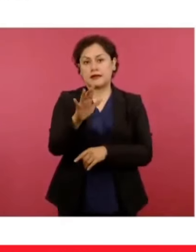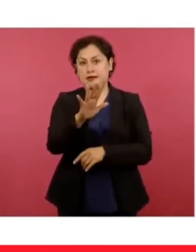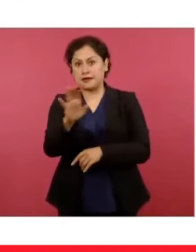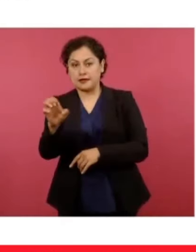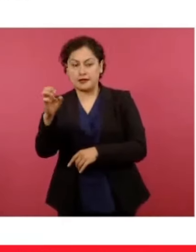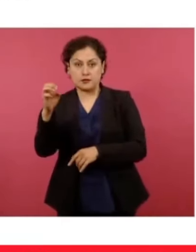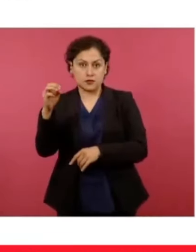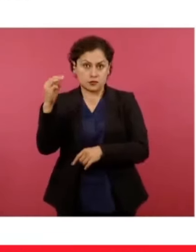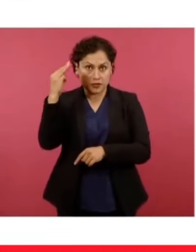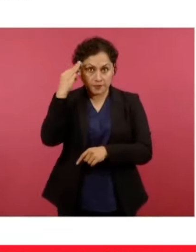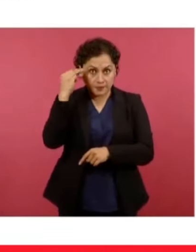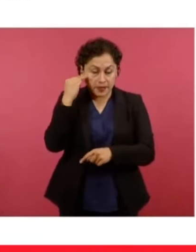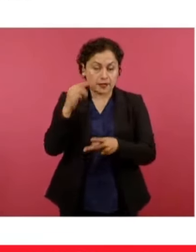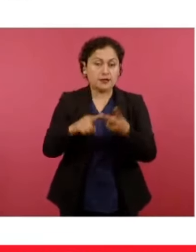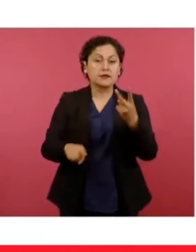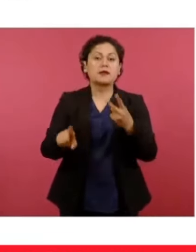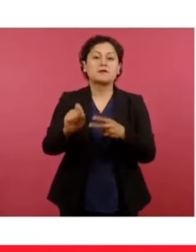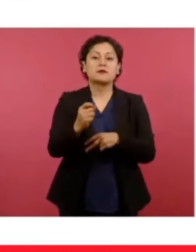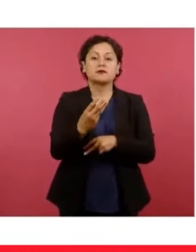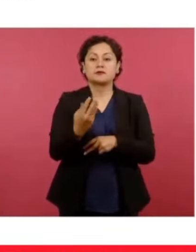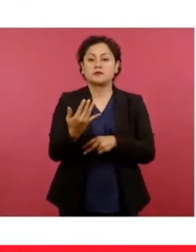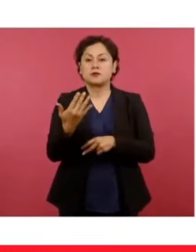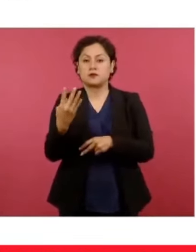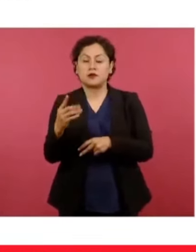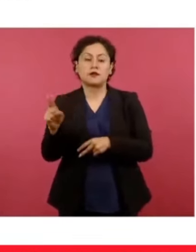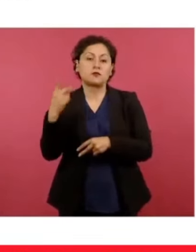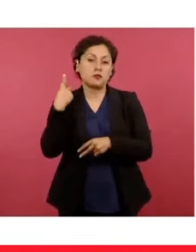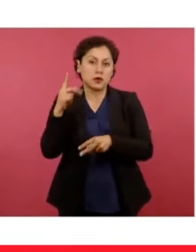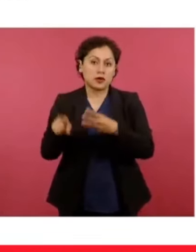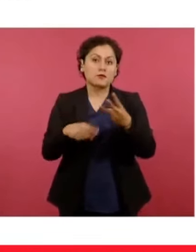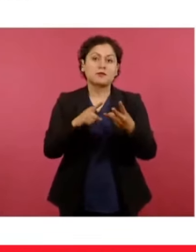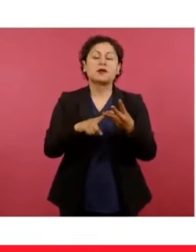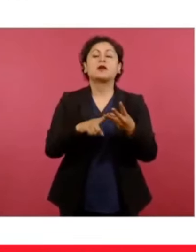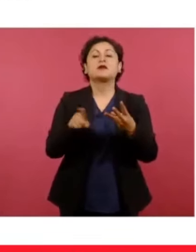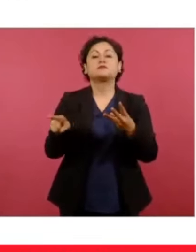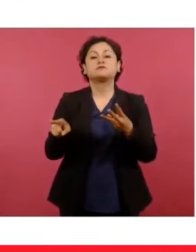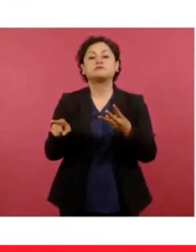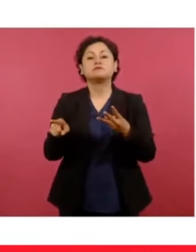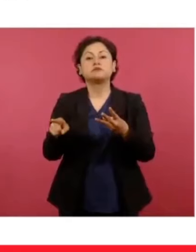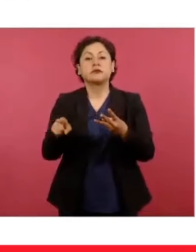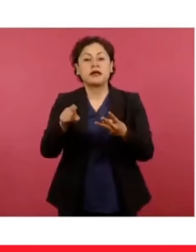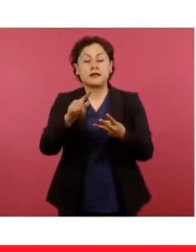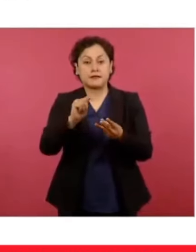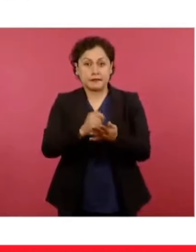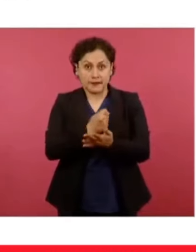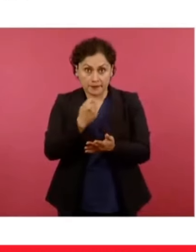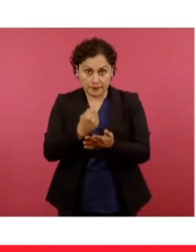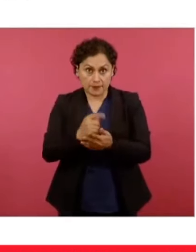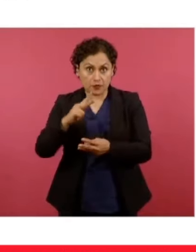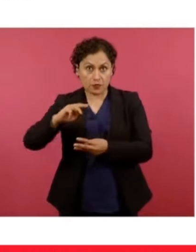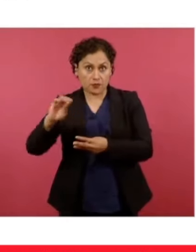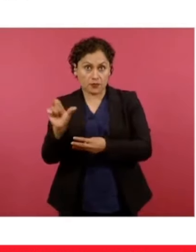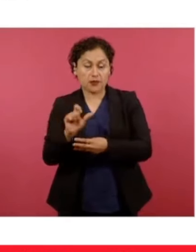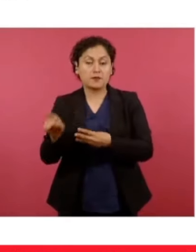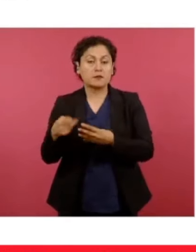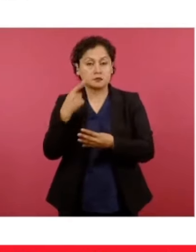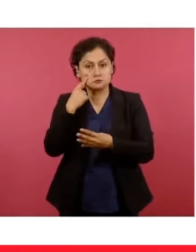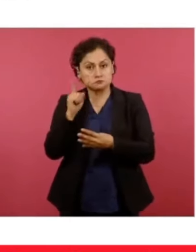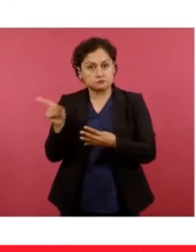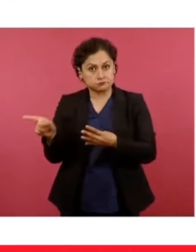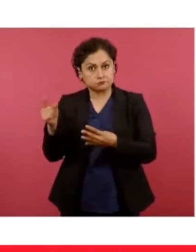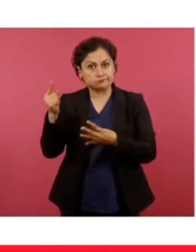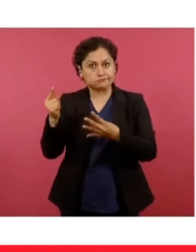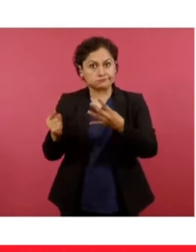Mérida 2354 fullgas en Puebla 2385 PEMEX en Tampico 23.89 pesos